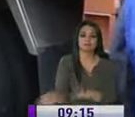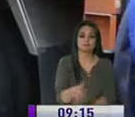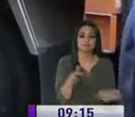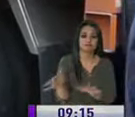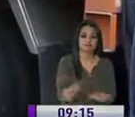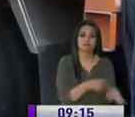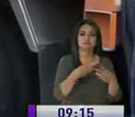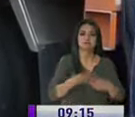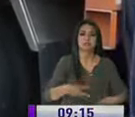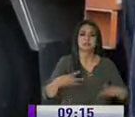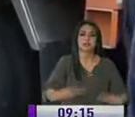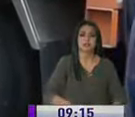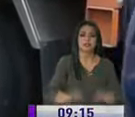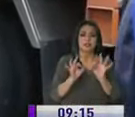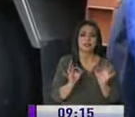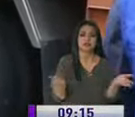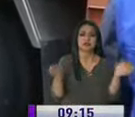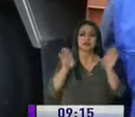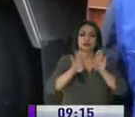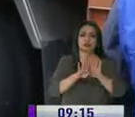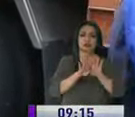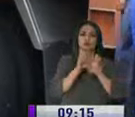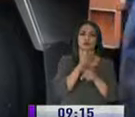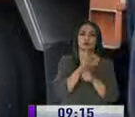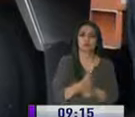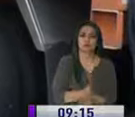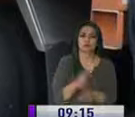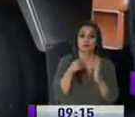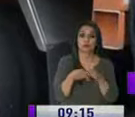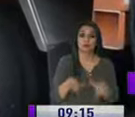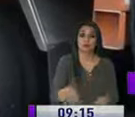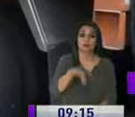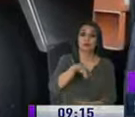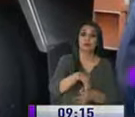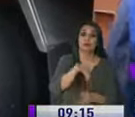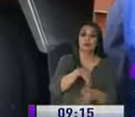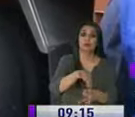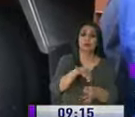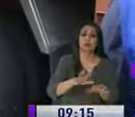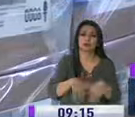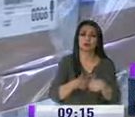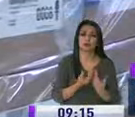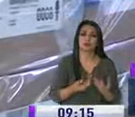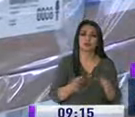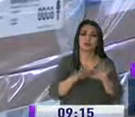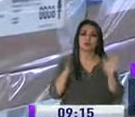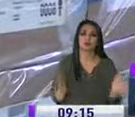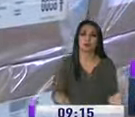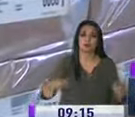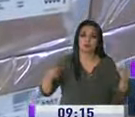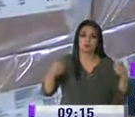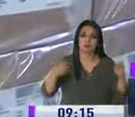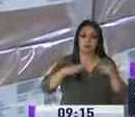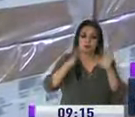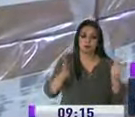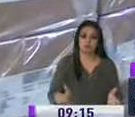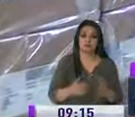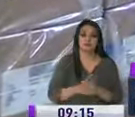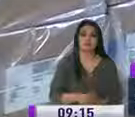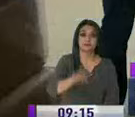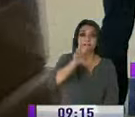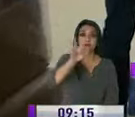materiales, tenemos una particularidad en estas elecciones que están con una funda plástica. Por otro lado, se ha coordinado para que el 2 y el